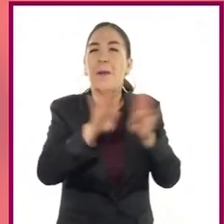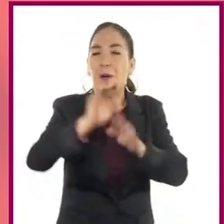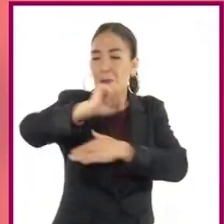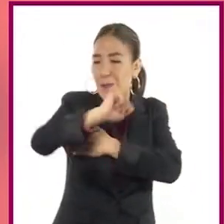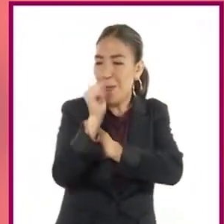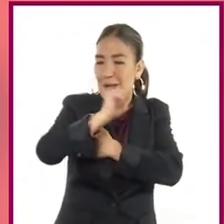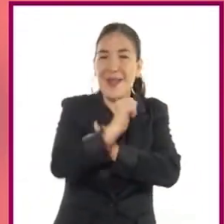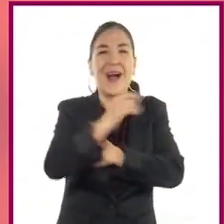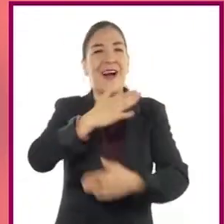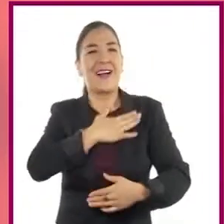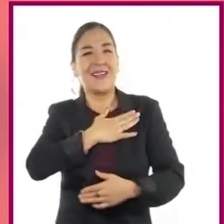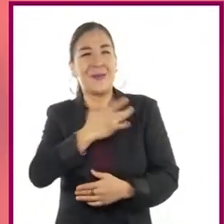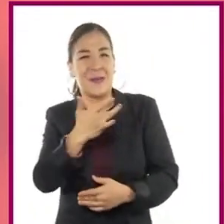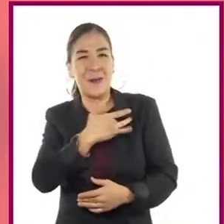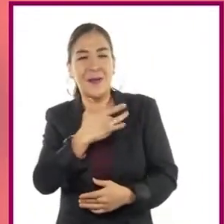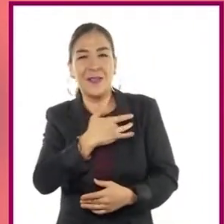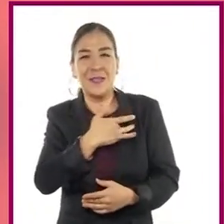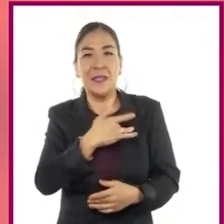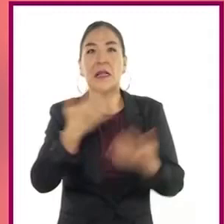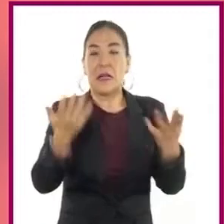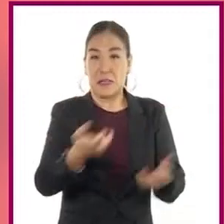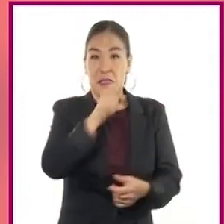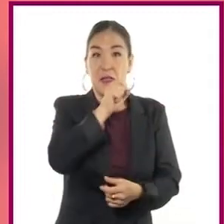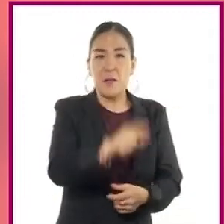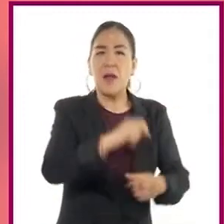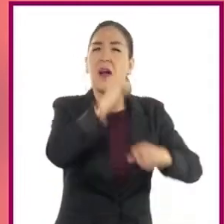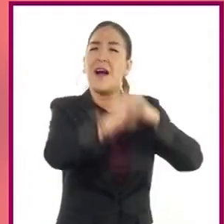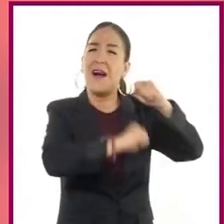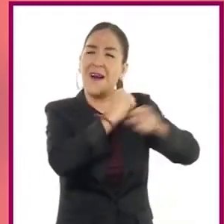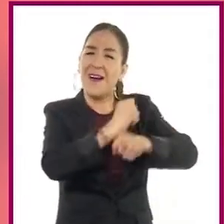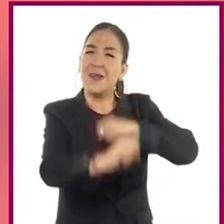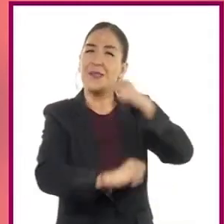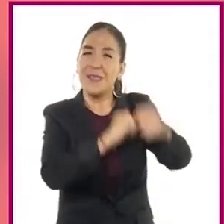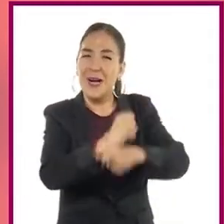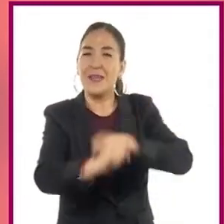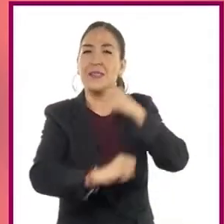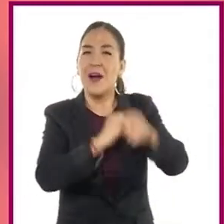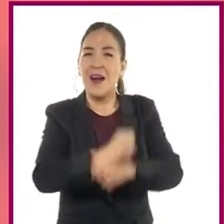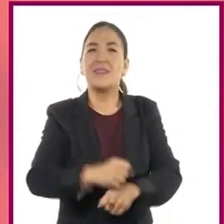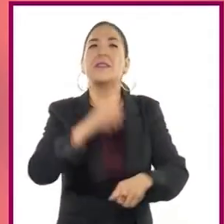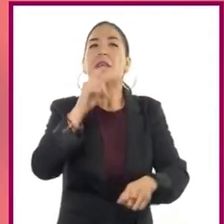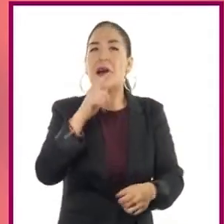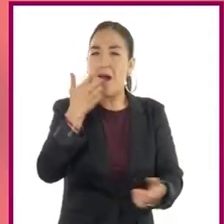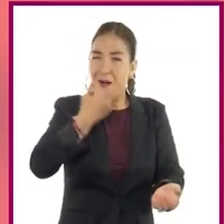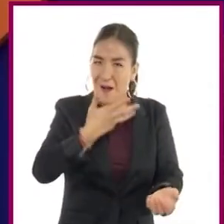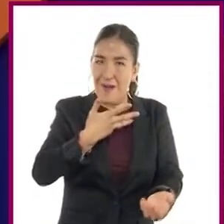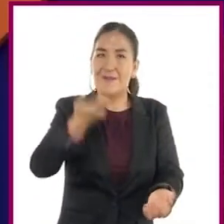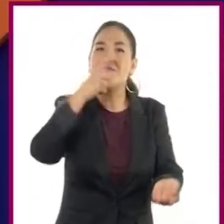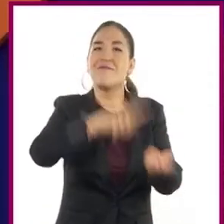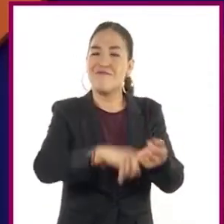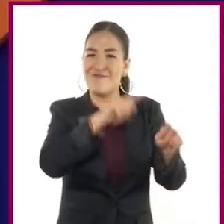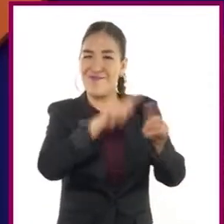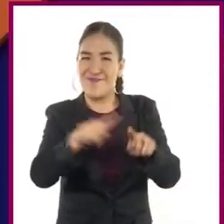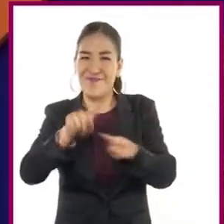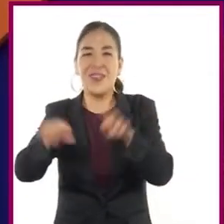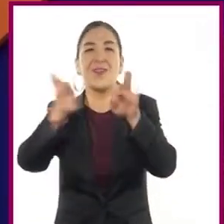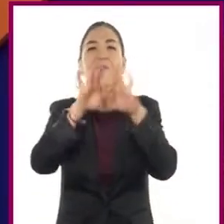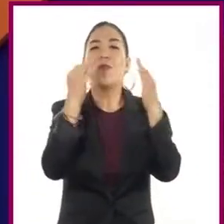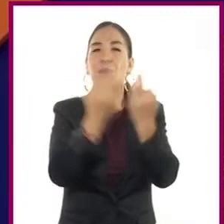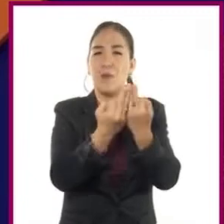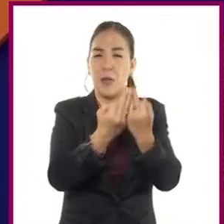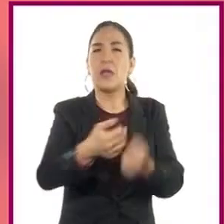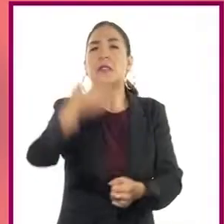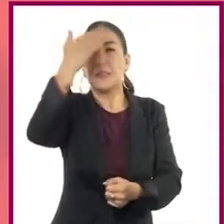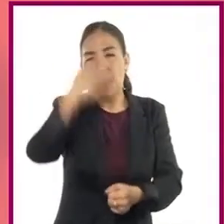corazón, que además, a través de los siglos, siempre ha existido de diversas maneras. Sabemos